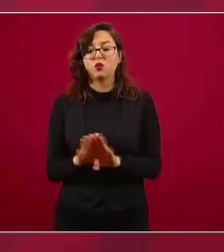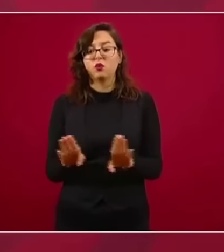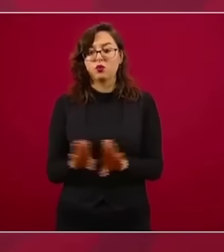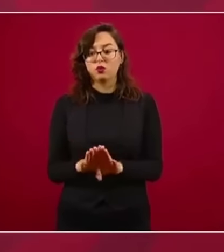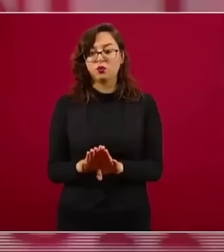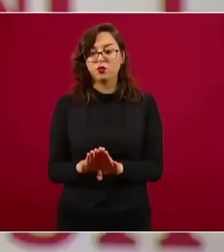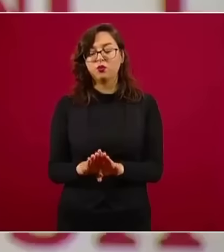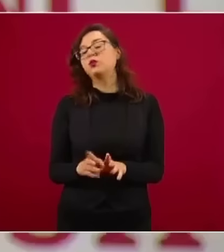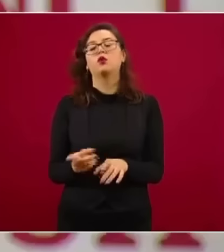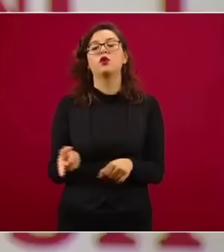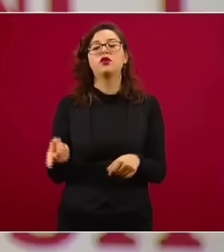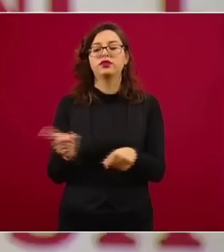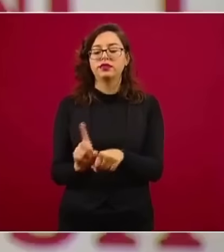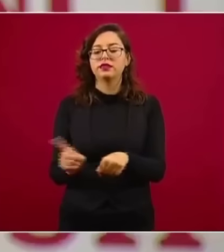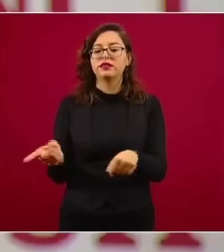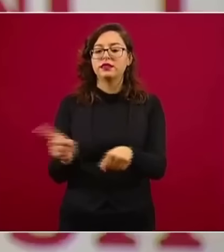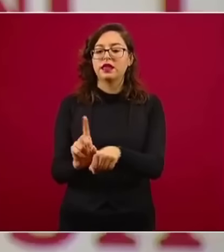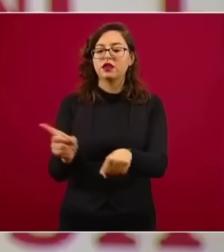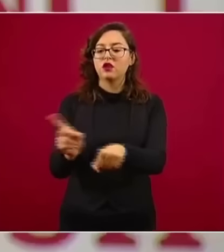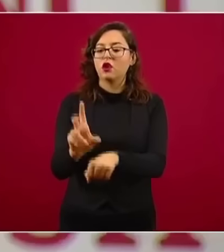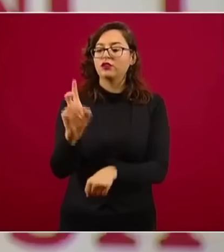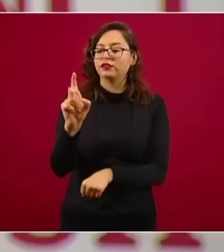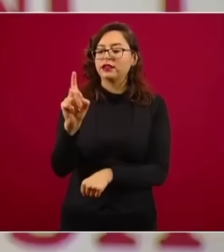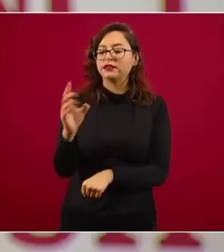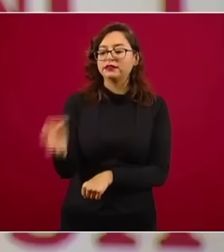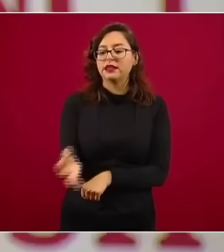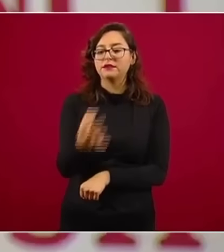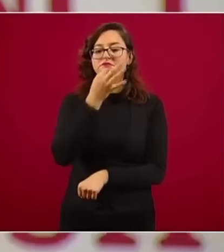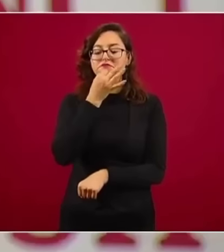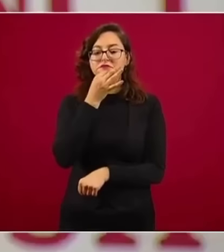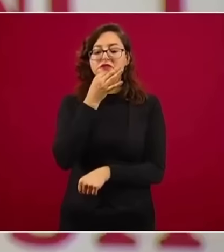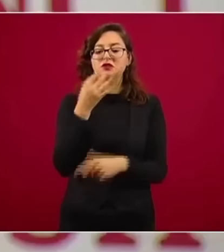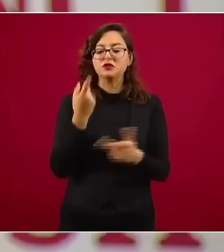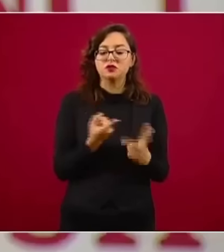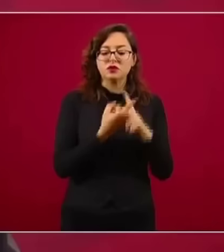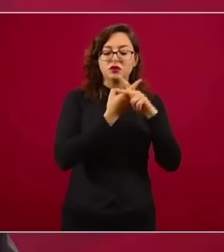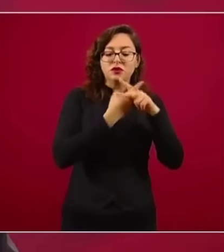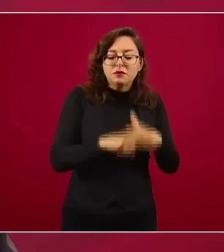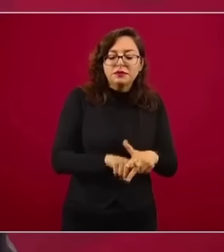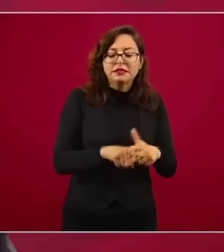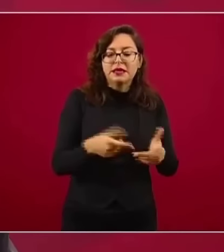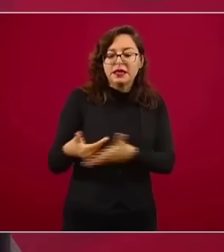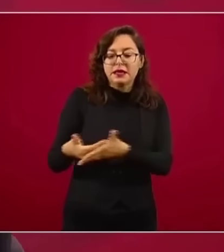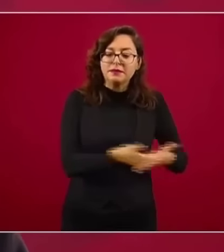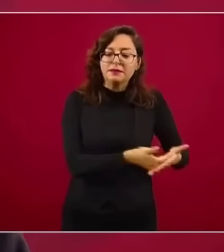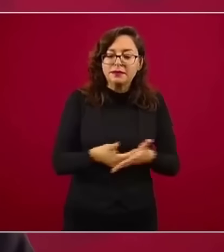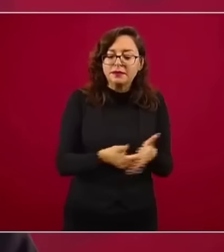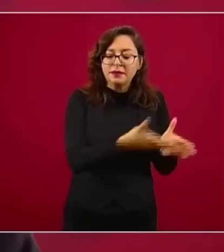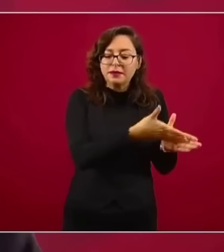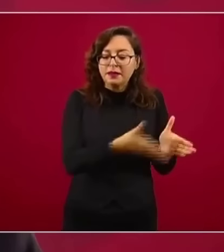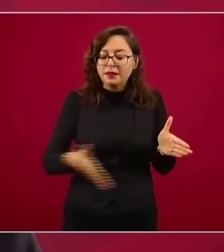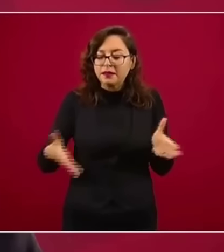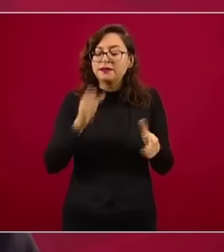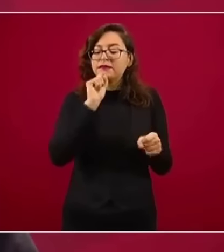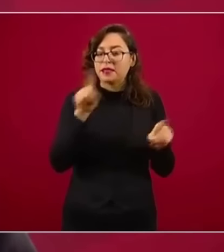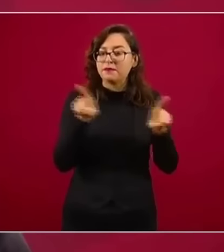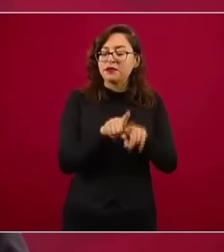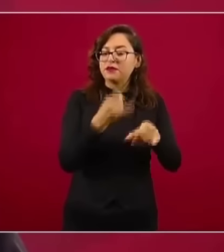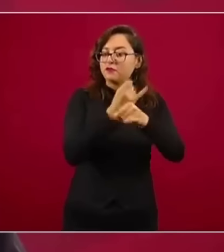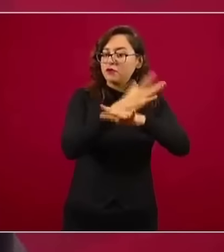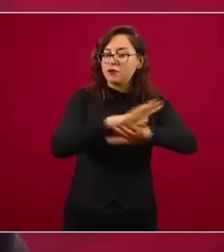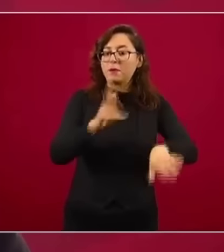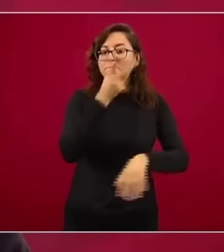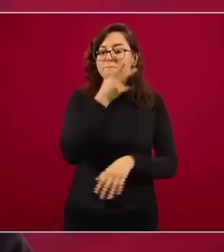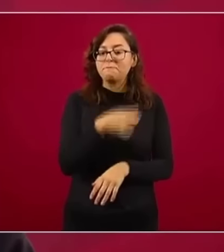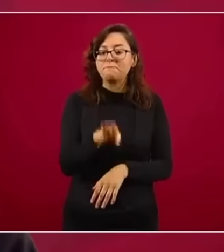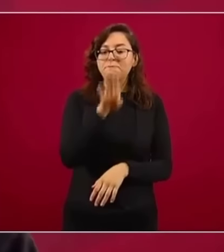de información valiosa de educación inicial y de educación especial para padres y madres de familia. Tenemos una hora diaria